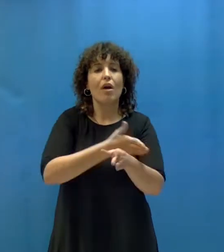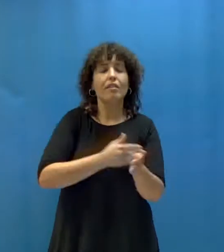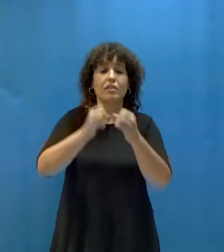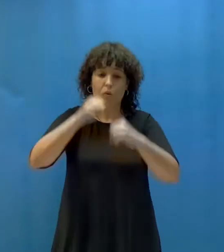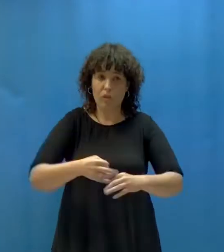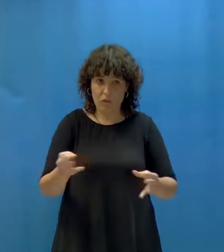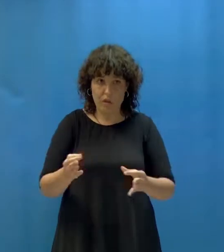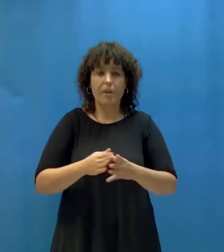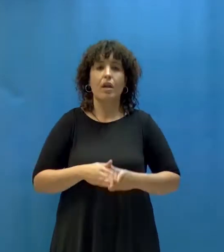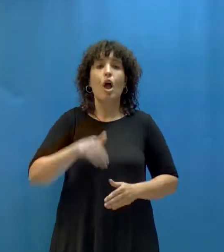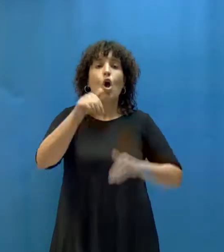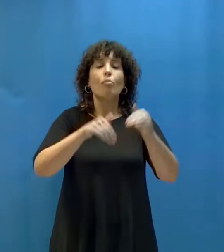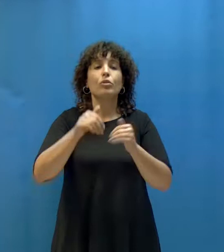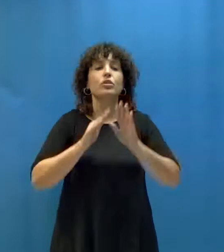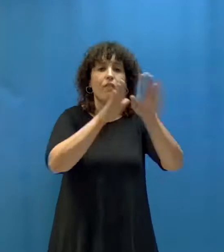¿Voto a favor?